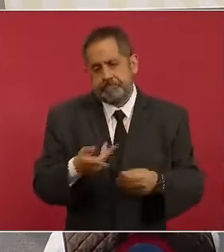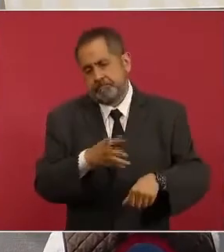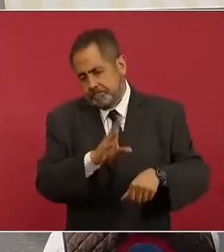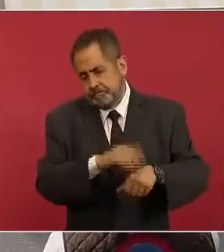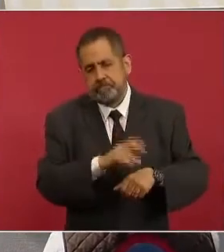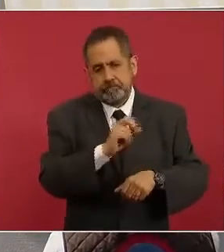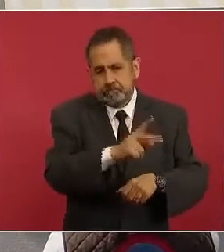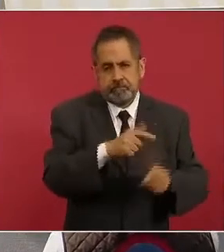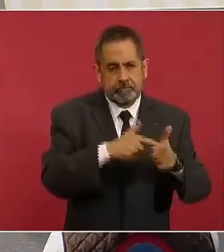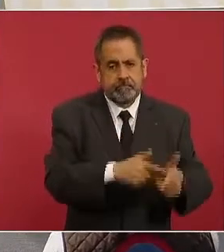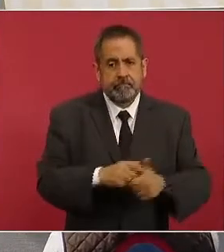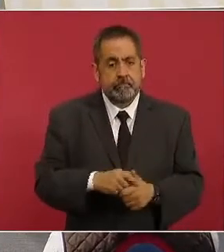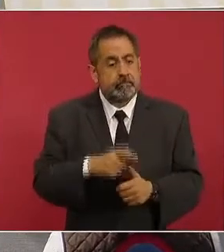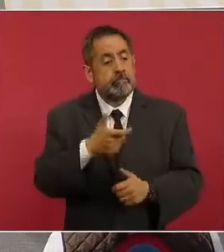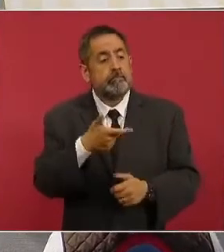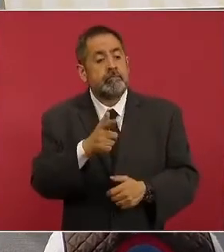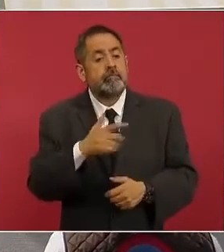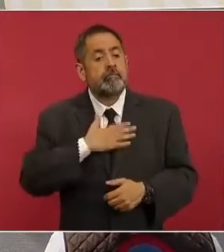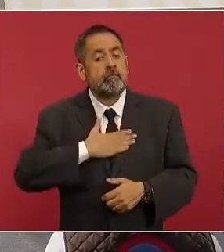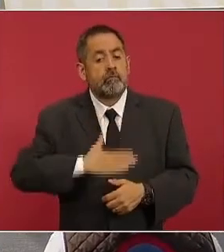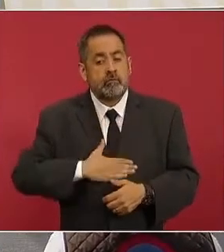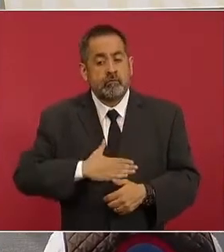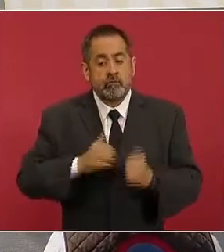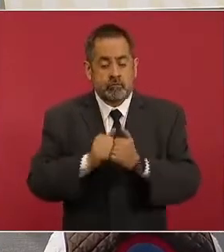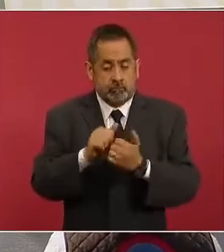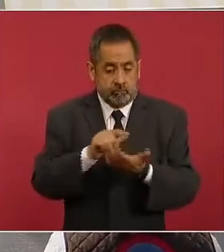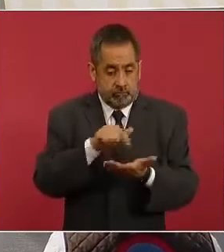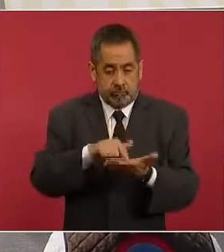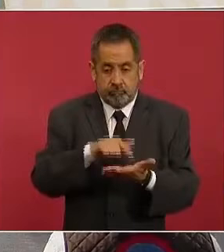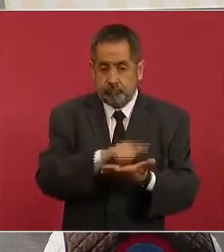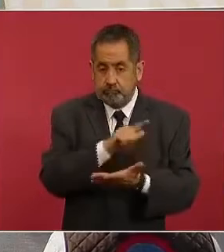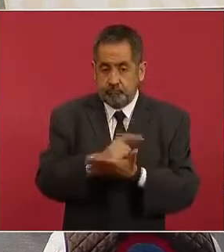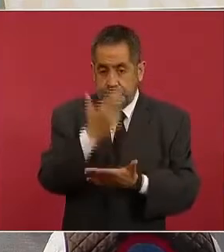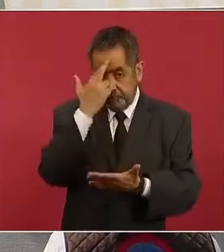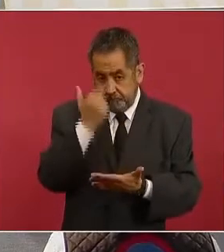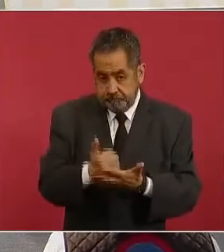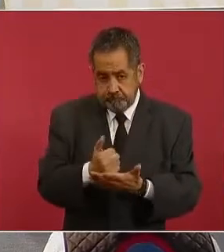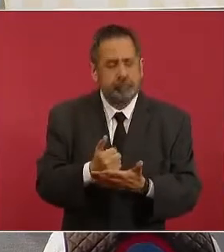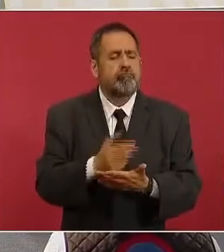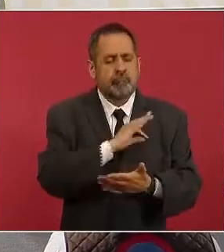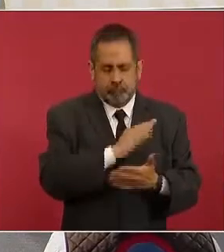bajo condiciones de precios justos y legalidad.